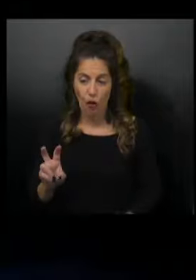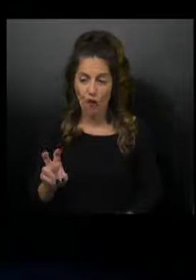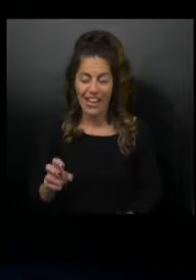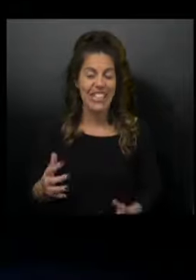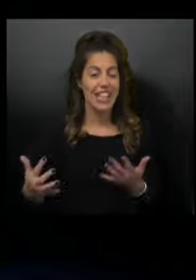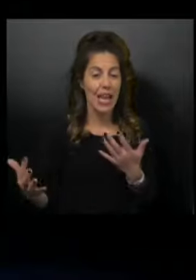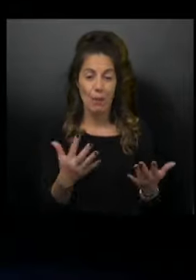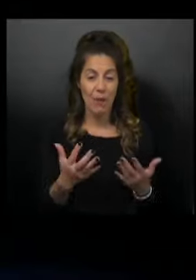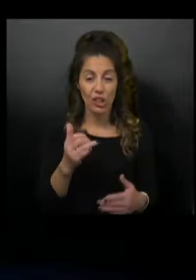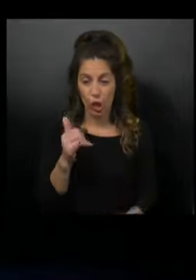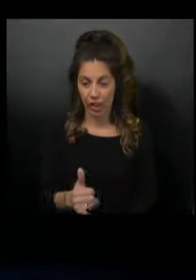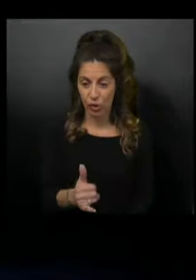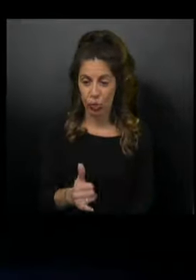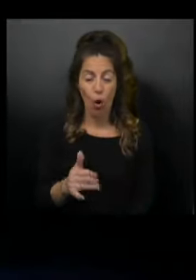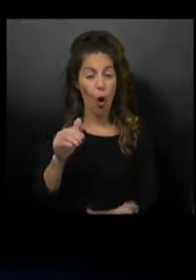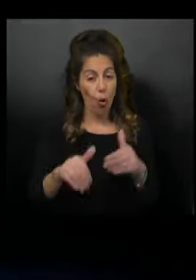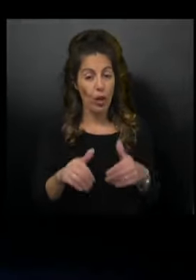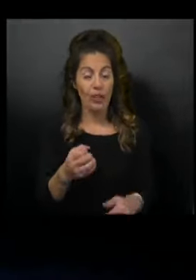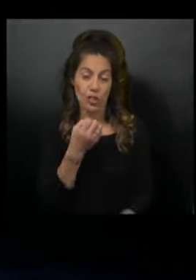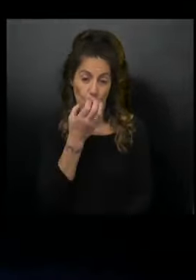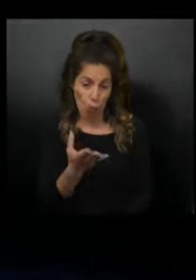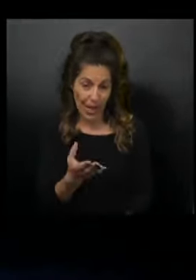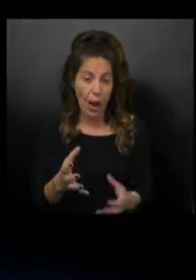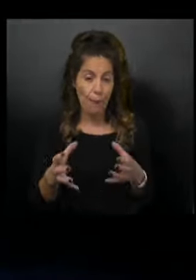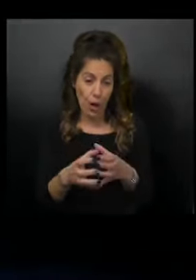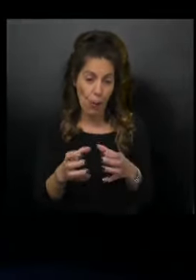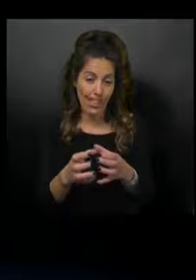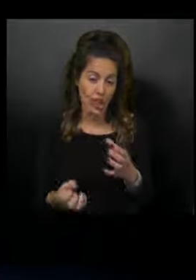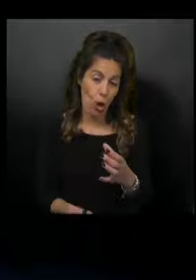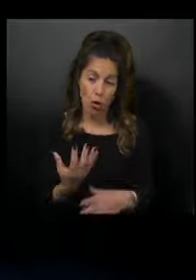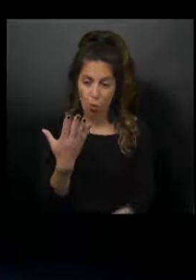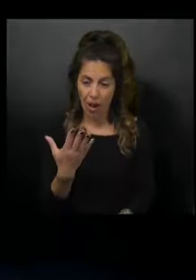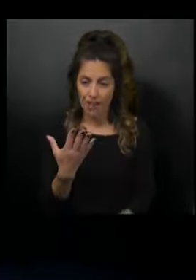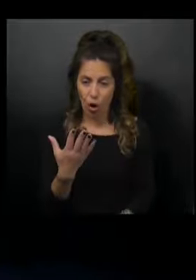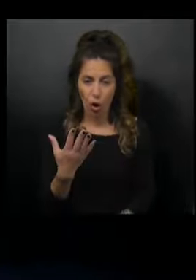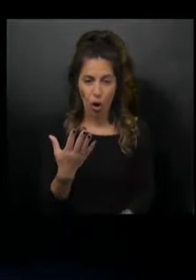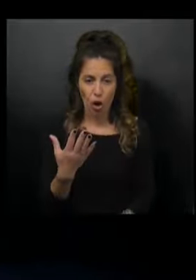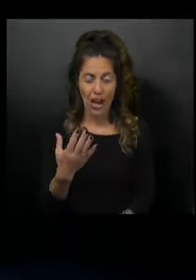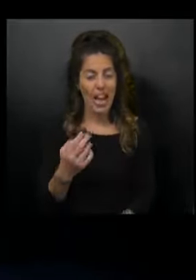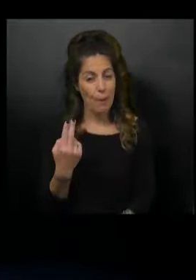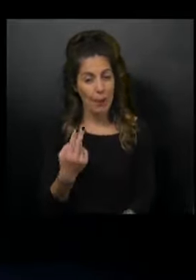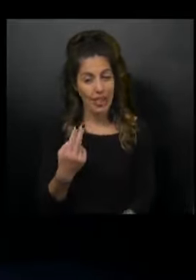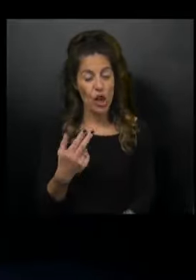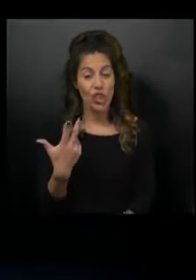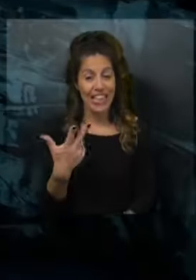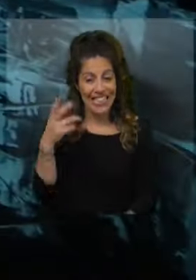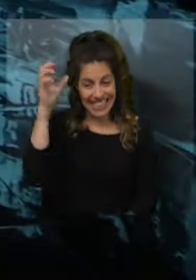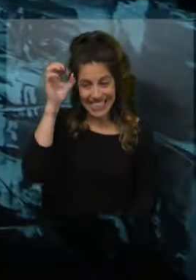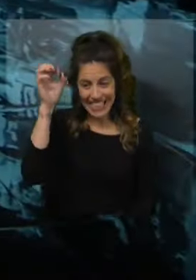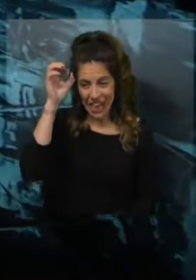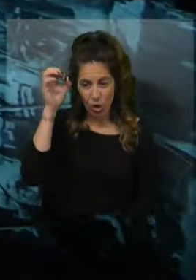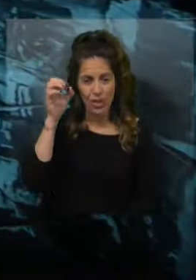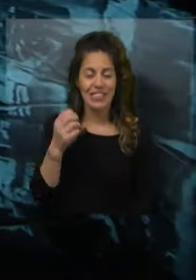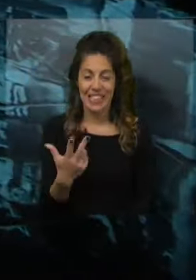impacto que tuvo una votación muy buena para un partido nuevo que sacar creo que tres senadores si no me equivoco